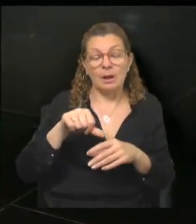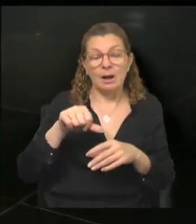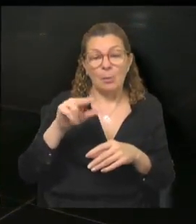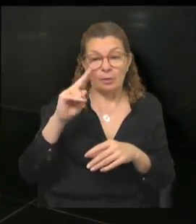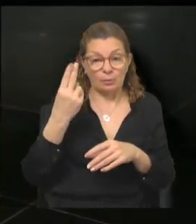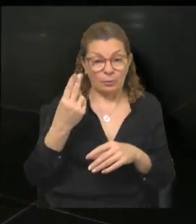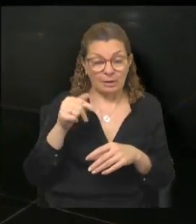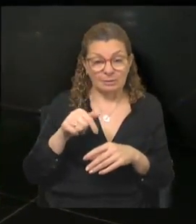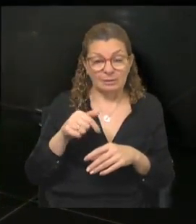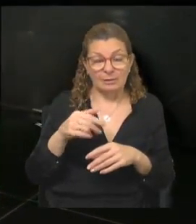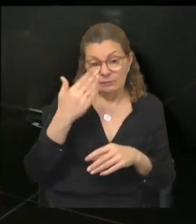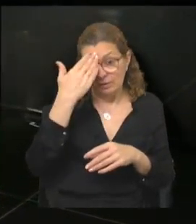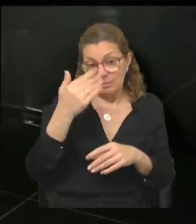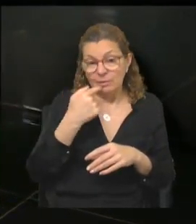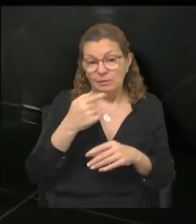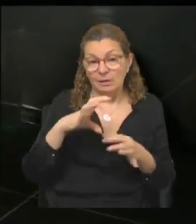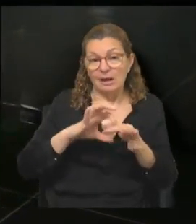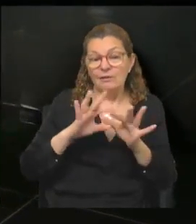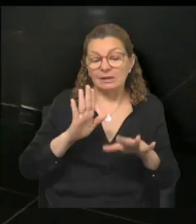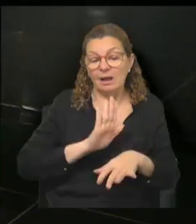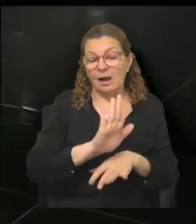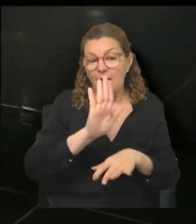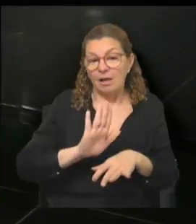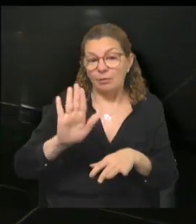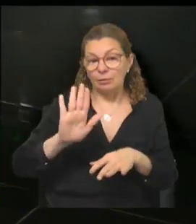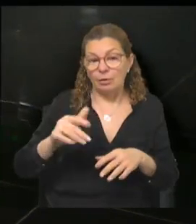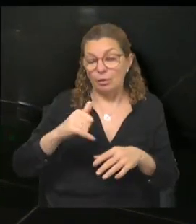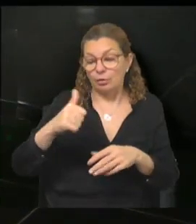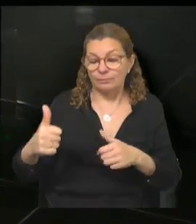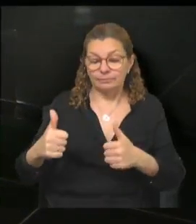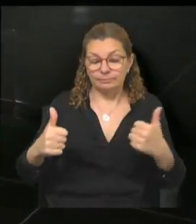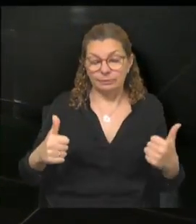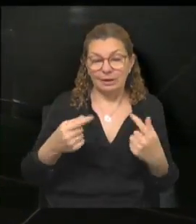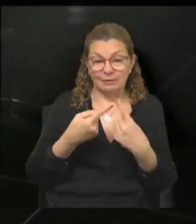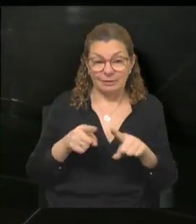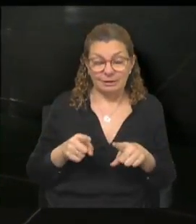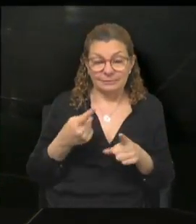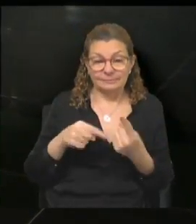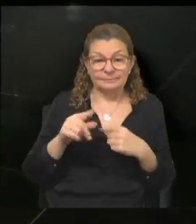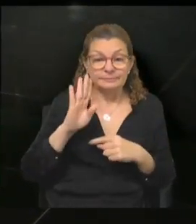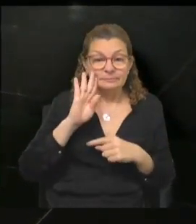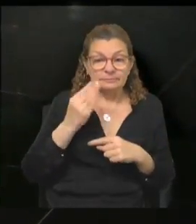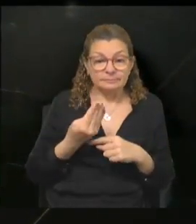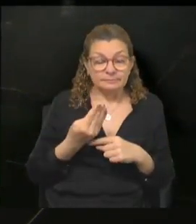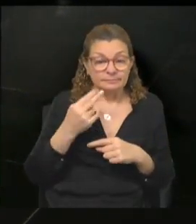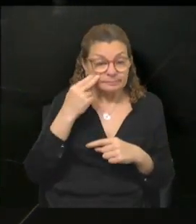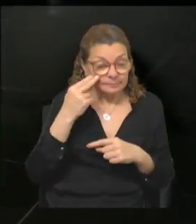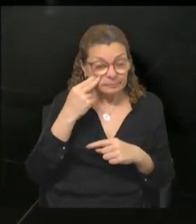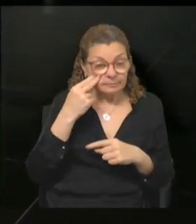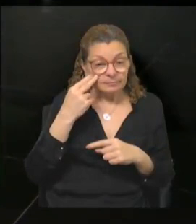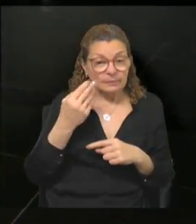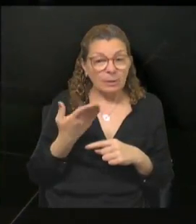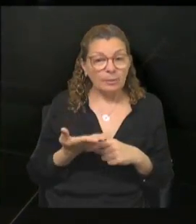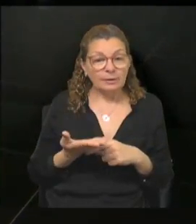Uruguay el frente amplio dice libertad de acción y tiene dos posturas totalmente distintas entonces me parece que hay un problema de